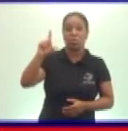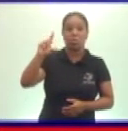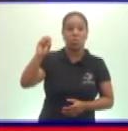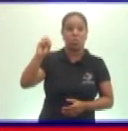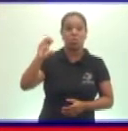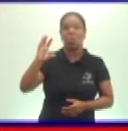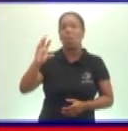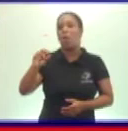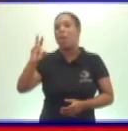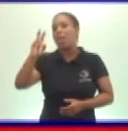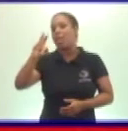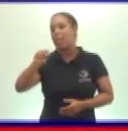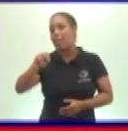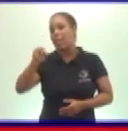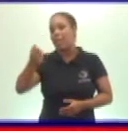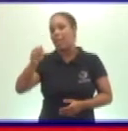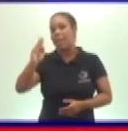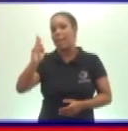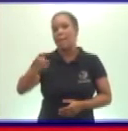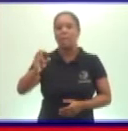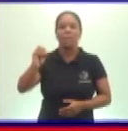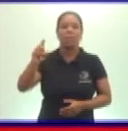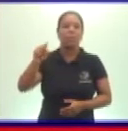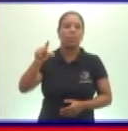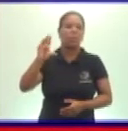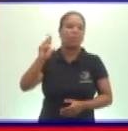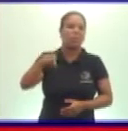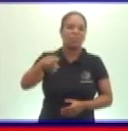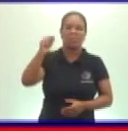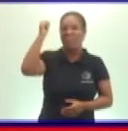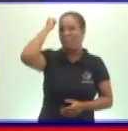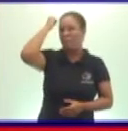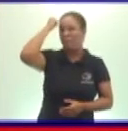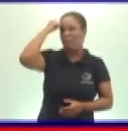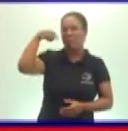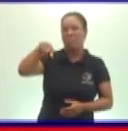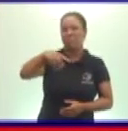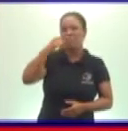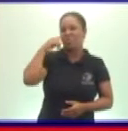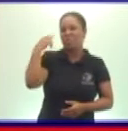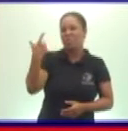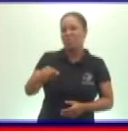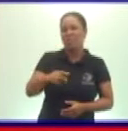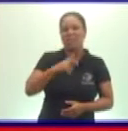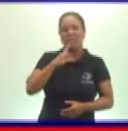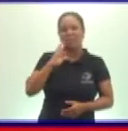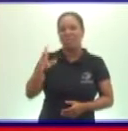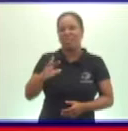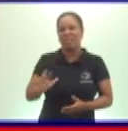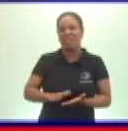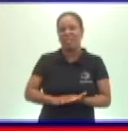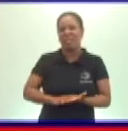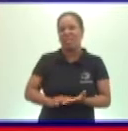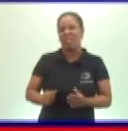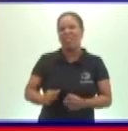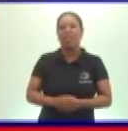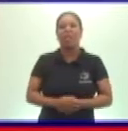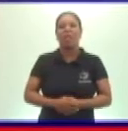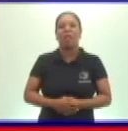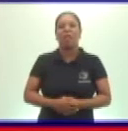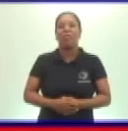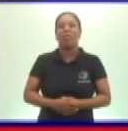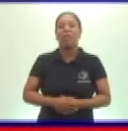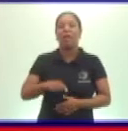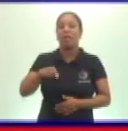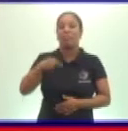considerarlos sujetos privados de sentido político y sin contacto con la realidad. Aquí se establece una relación,